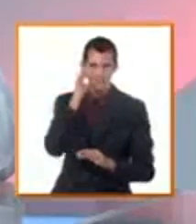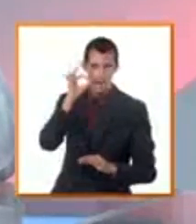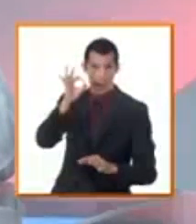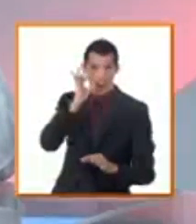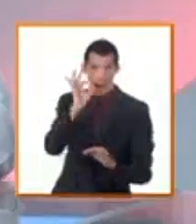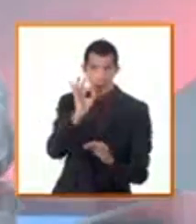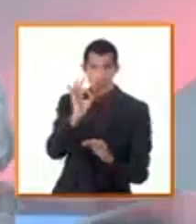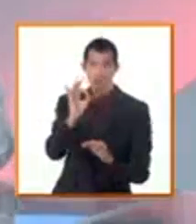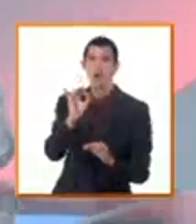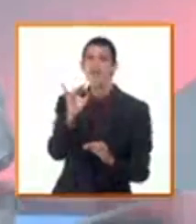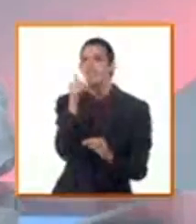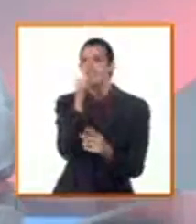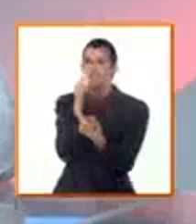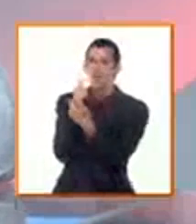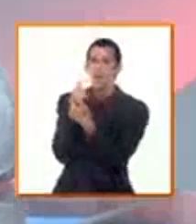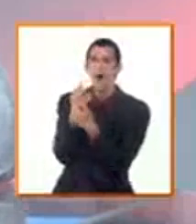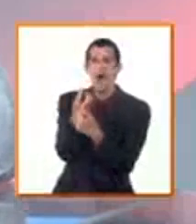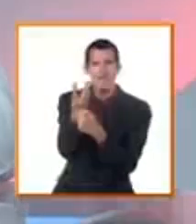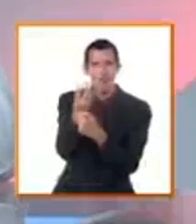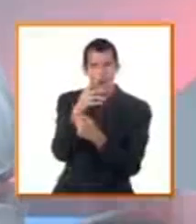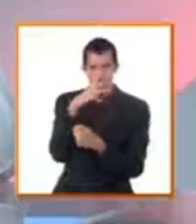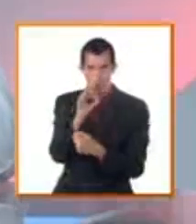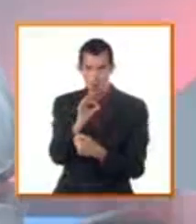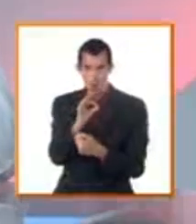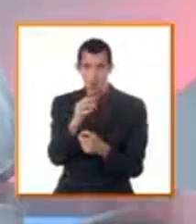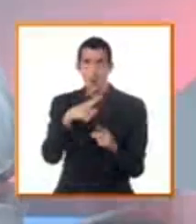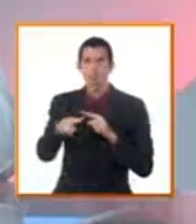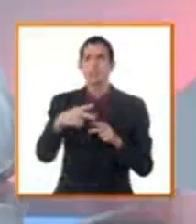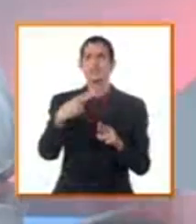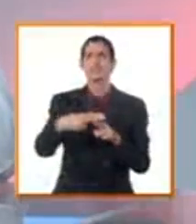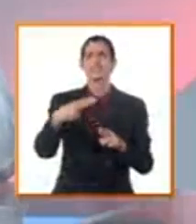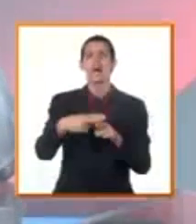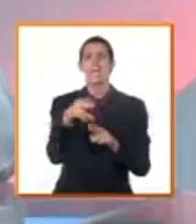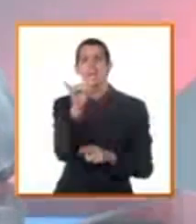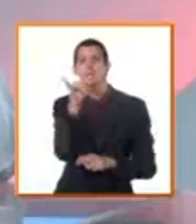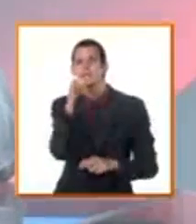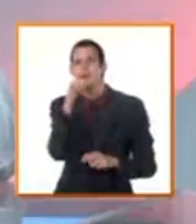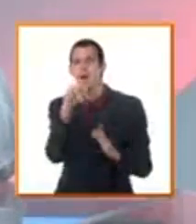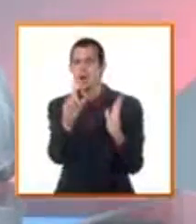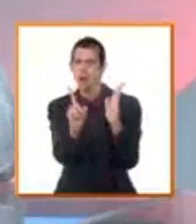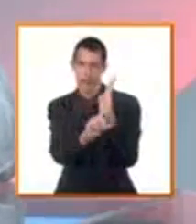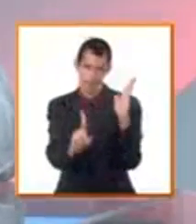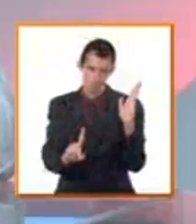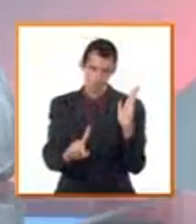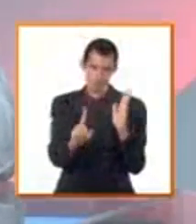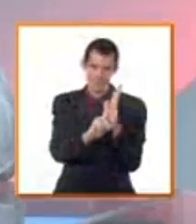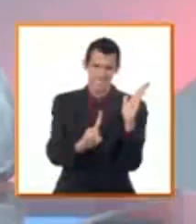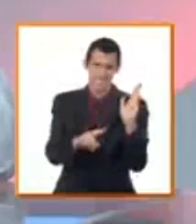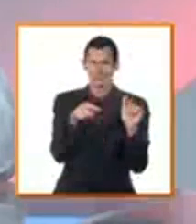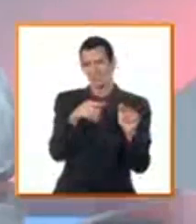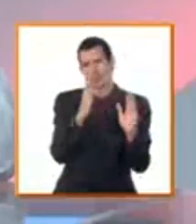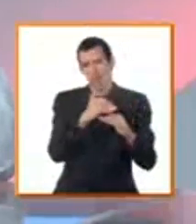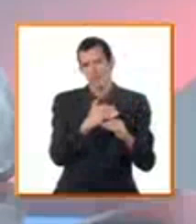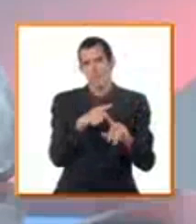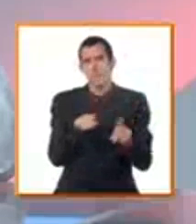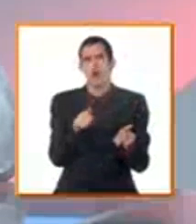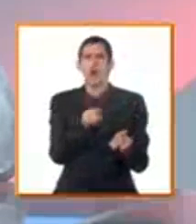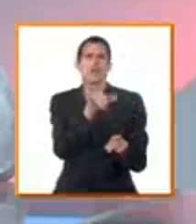al tema de droga. Y lo otro tiene que ver con algo muy peligroso en nuestra consideración, y es que si nosotros seguimos detectando un